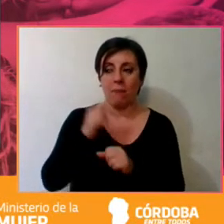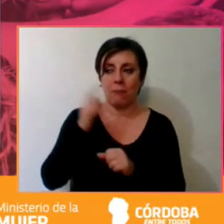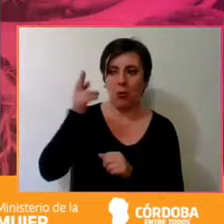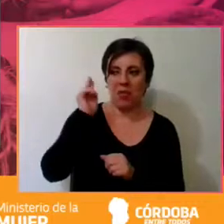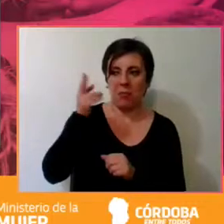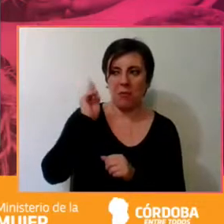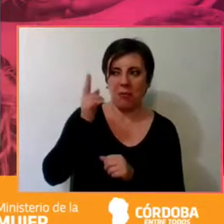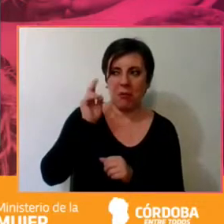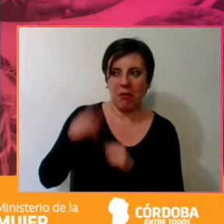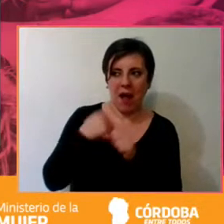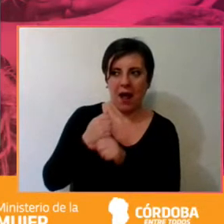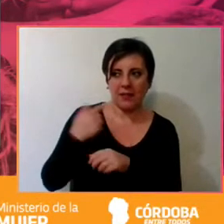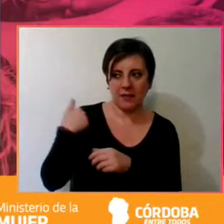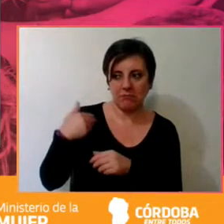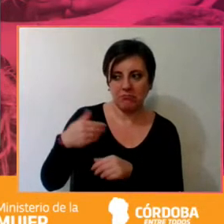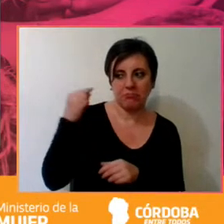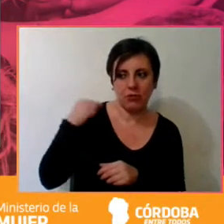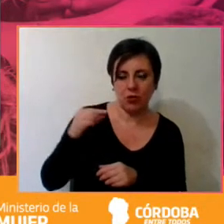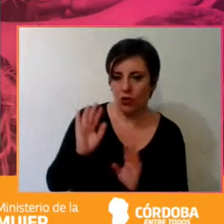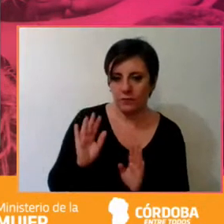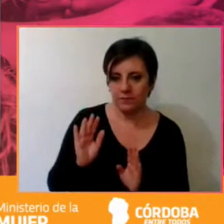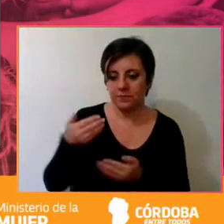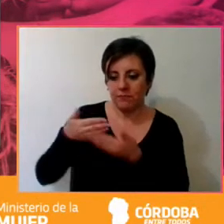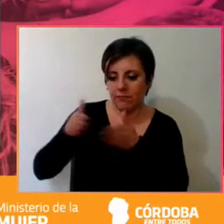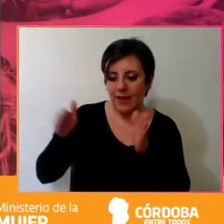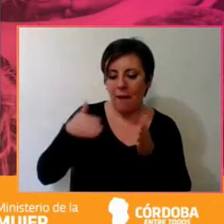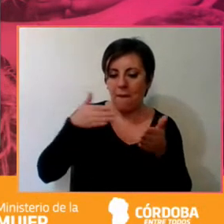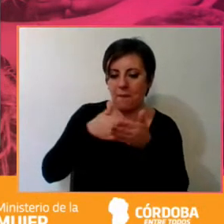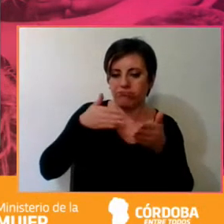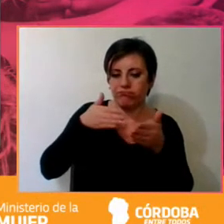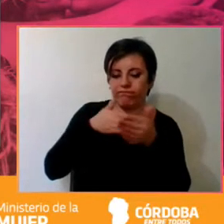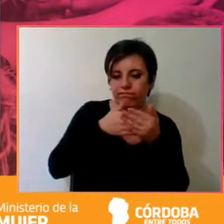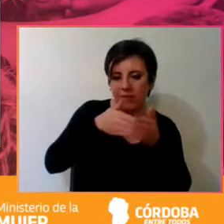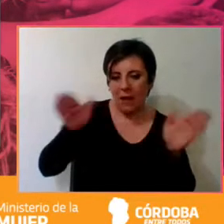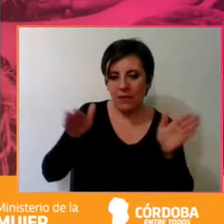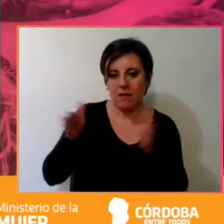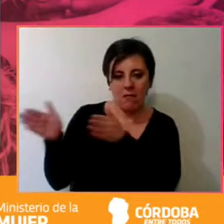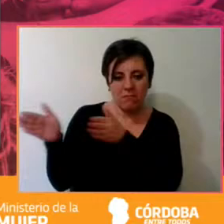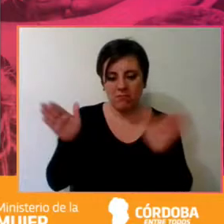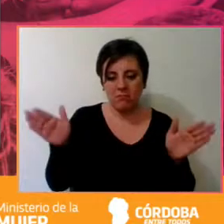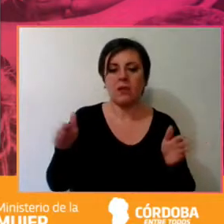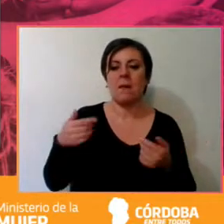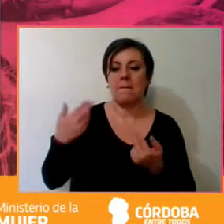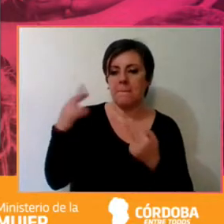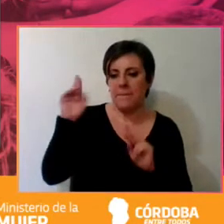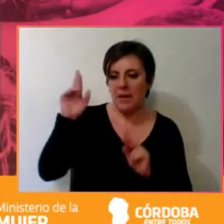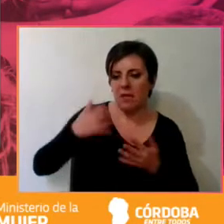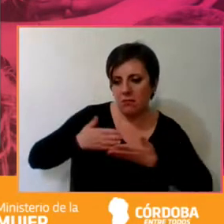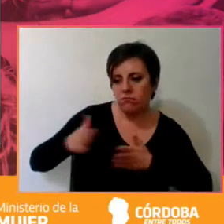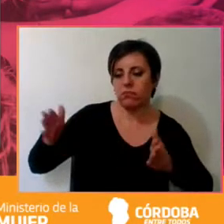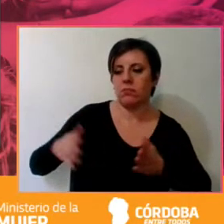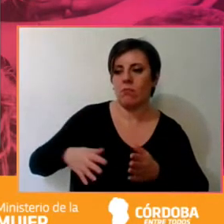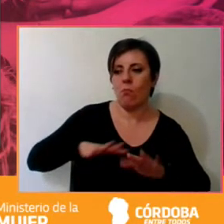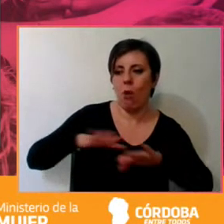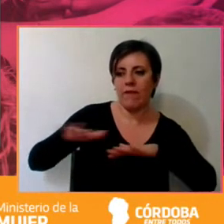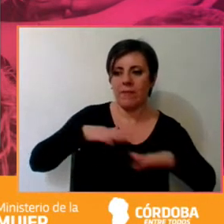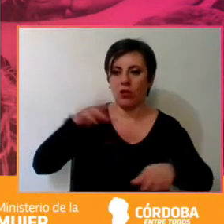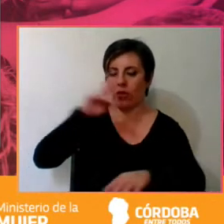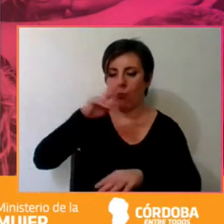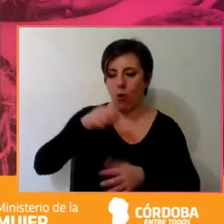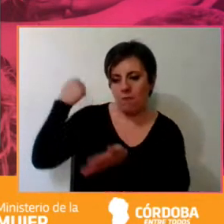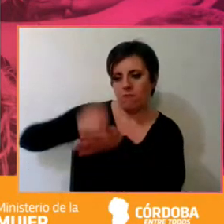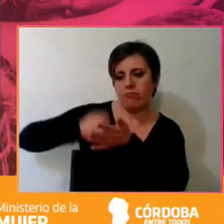mucho tiempo. Abrir esas barreras, correr ese cerco, ha sido una demanda histórica del movimiento de mujeres, que hoy día tiene mucha